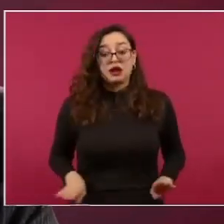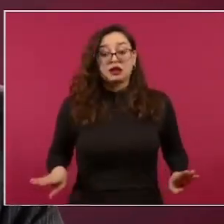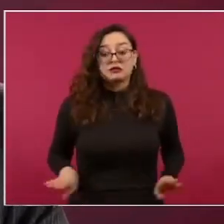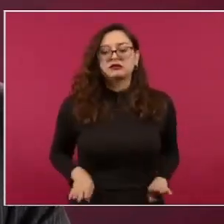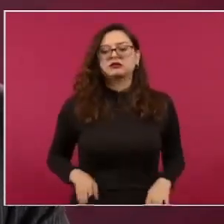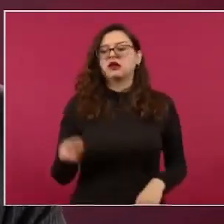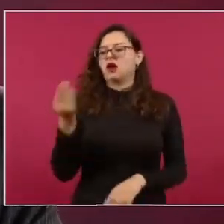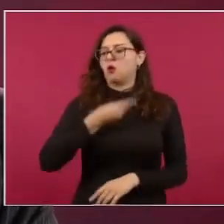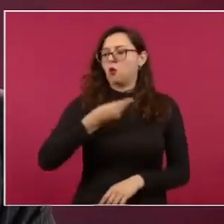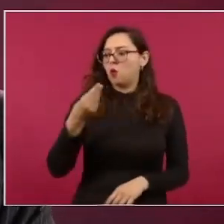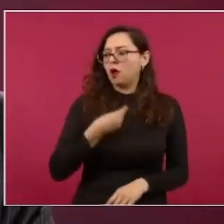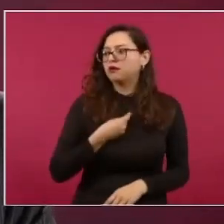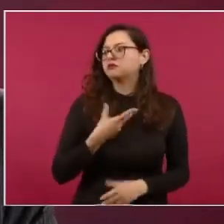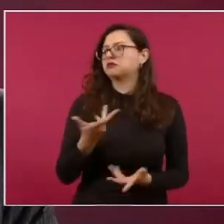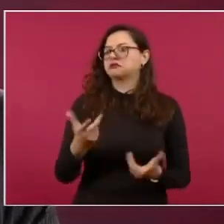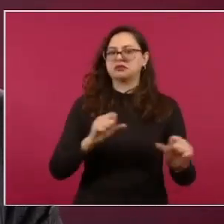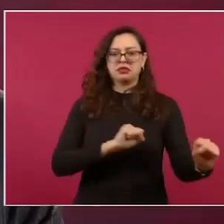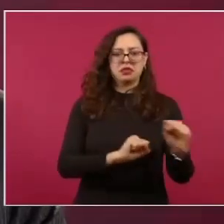inundaciones,